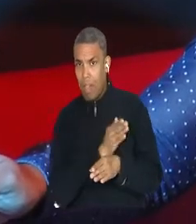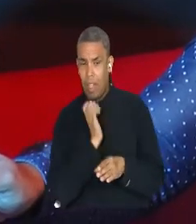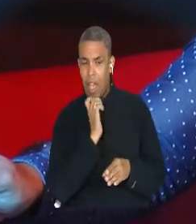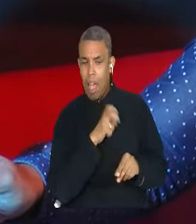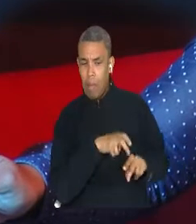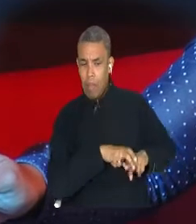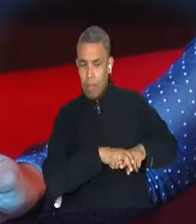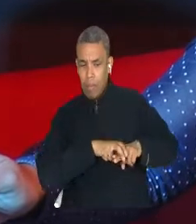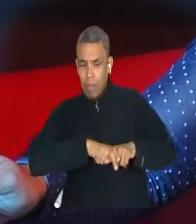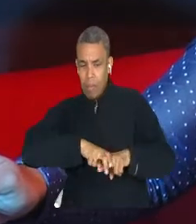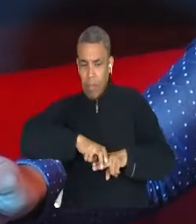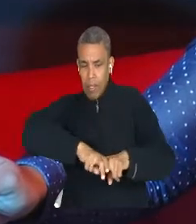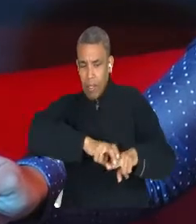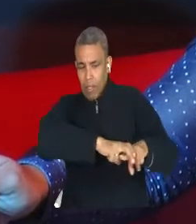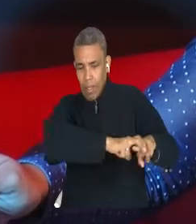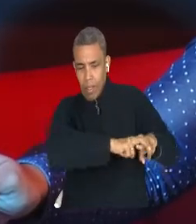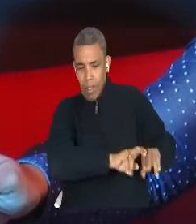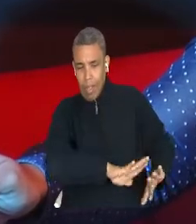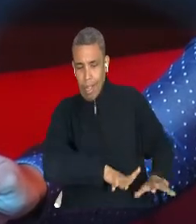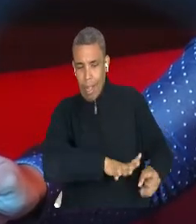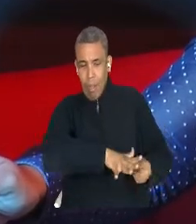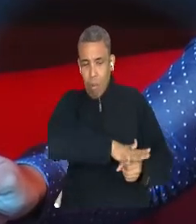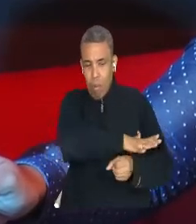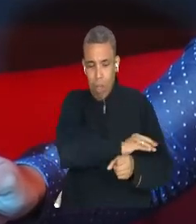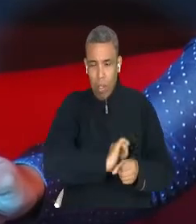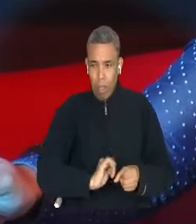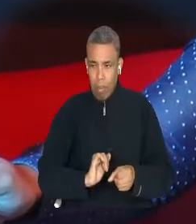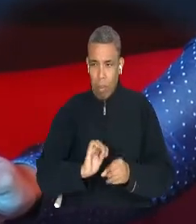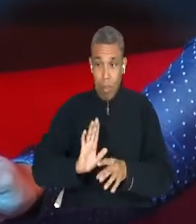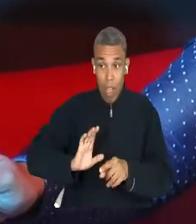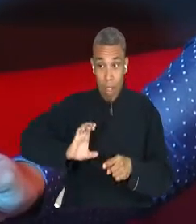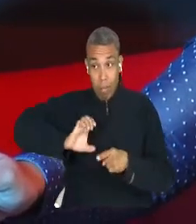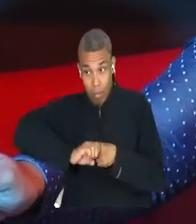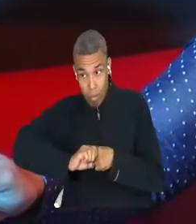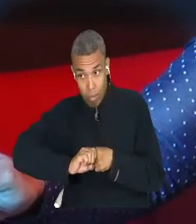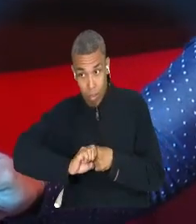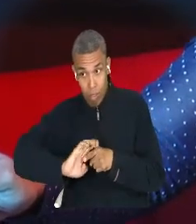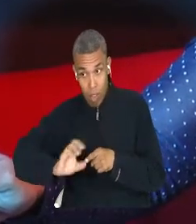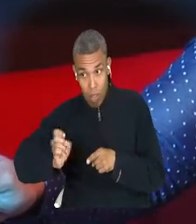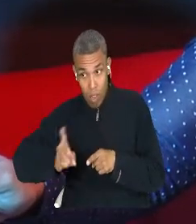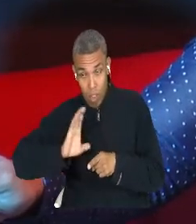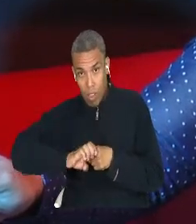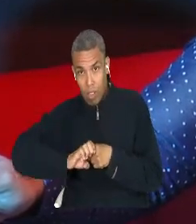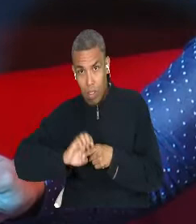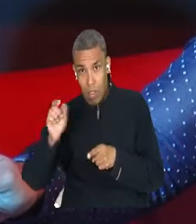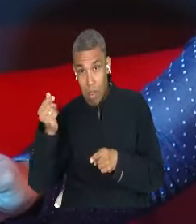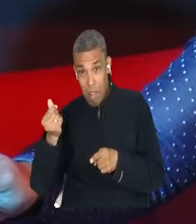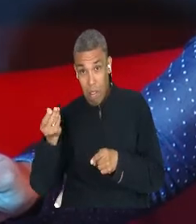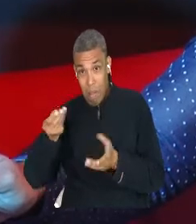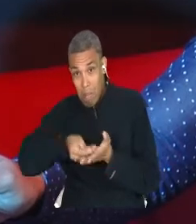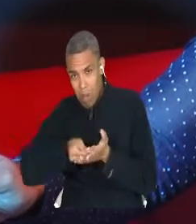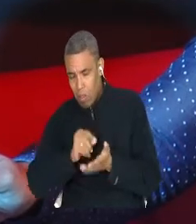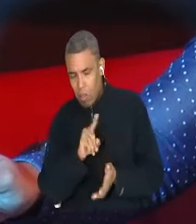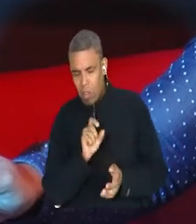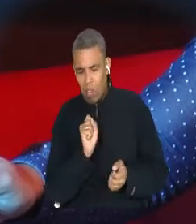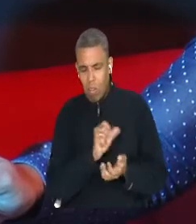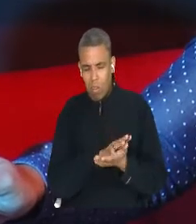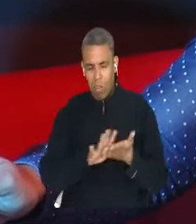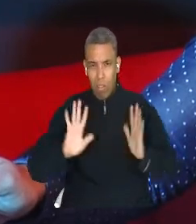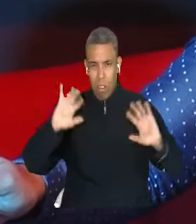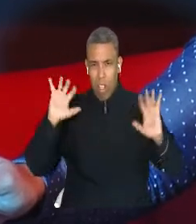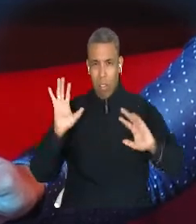aniversario, les tenemos una sorpresa, y es que para cualquier celebración de cumpleaños, la cervecería va a disponer de la